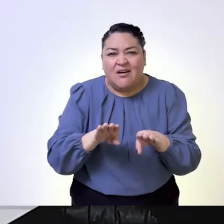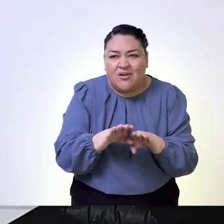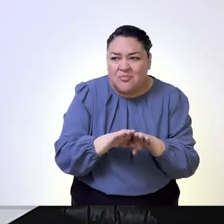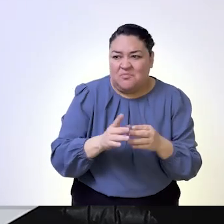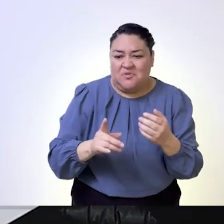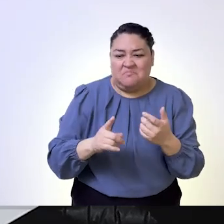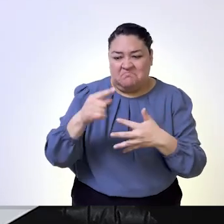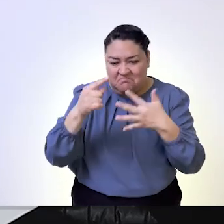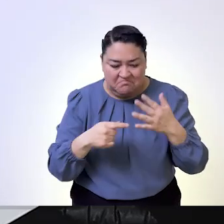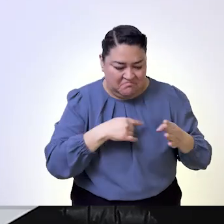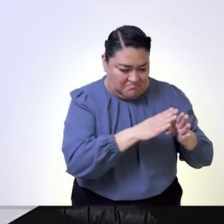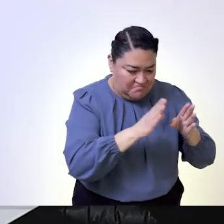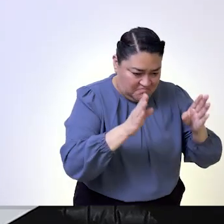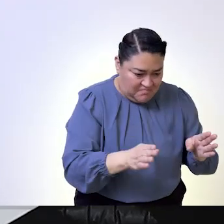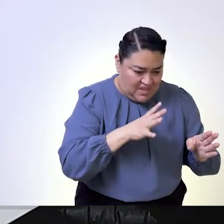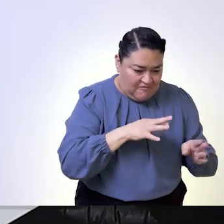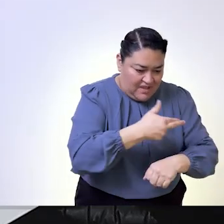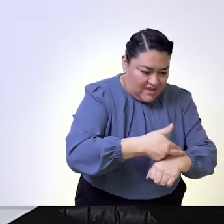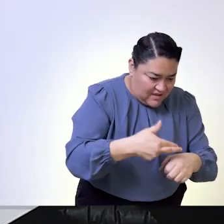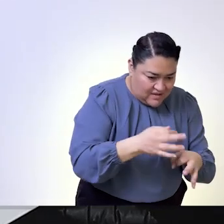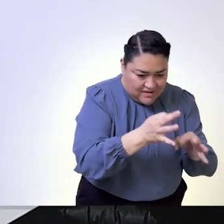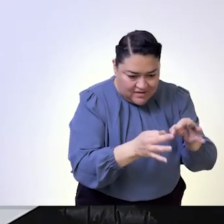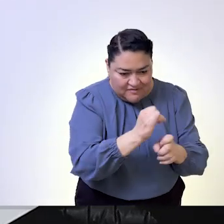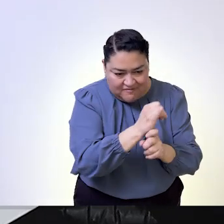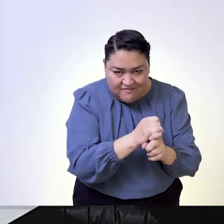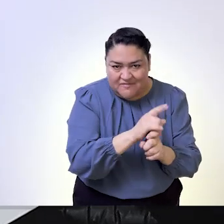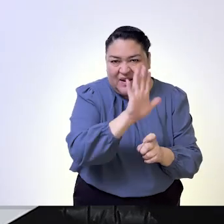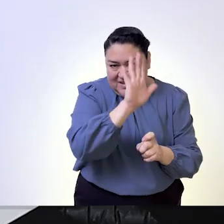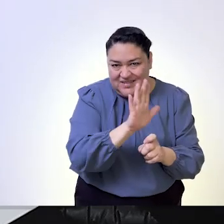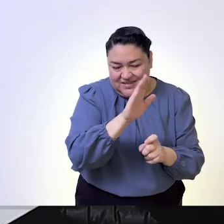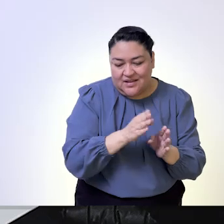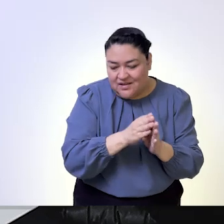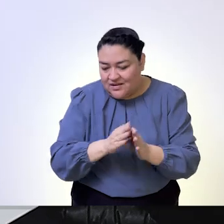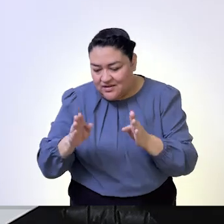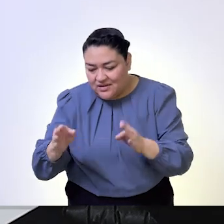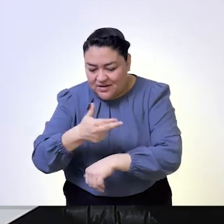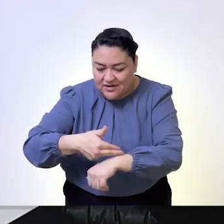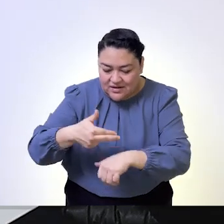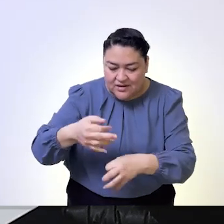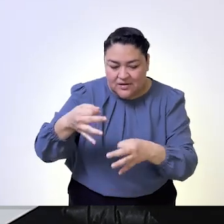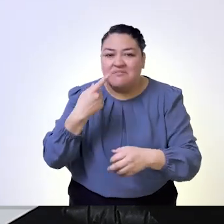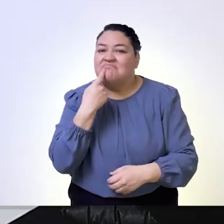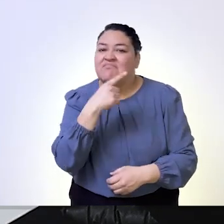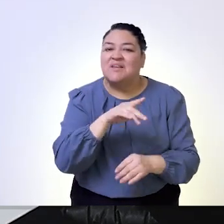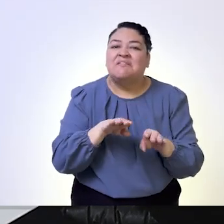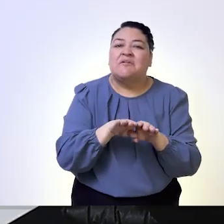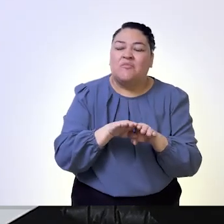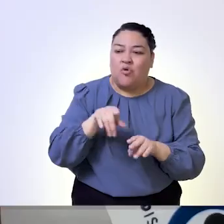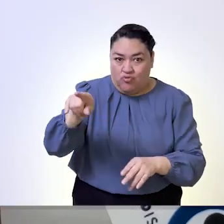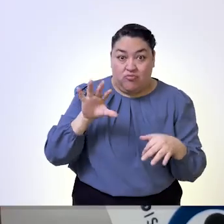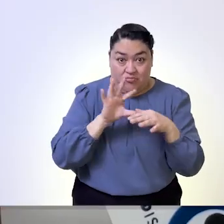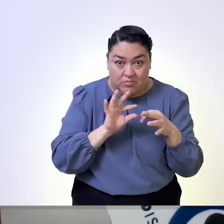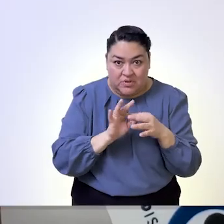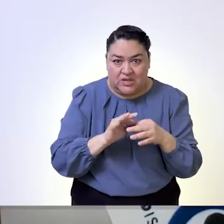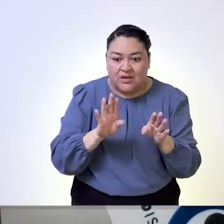cuál ha sido o cuáles han sido las etapas por las cuales ha transitado este mecanismo de defensa es importante, porque